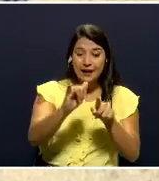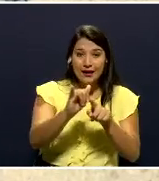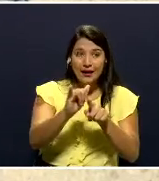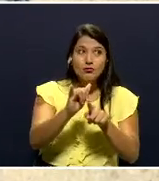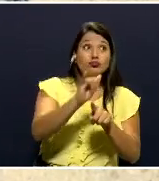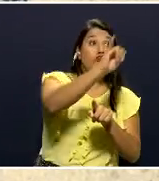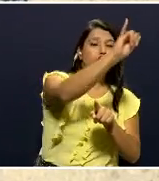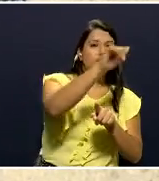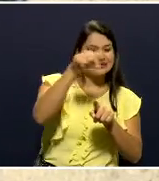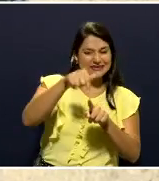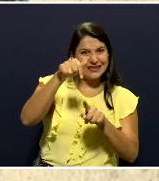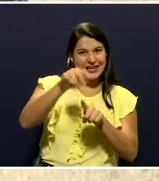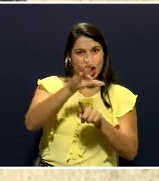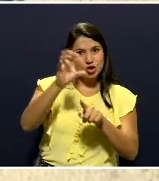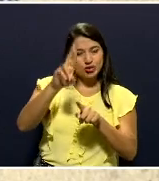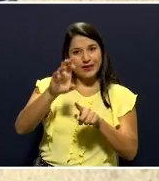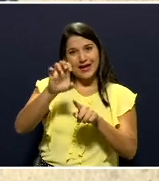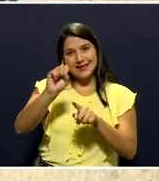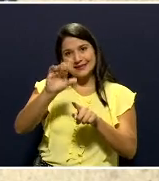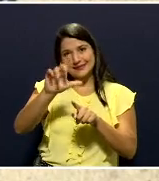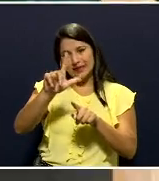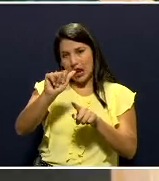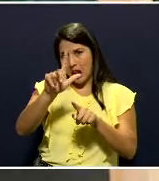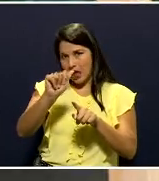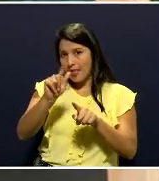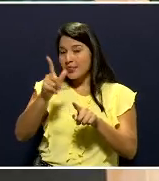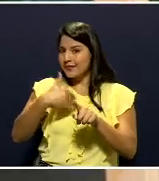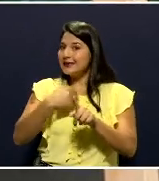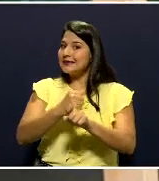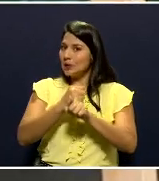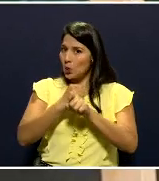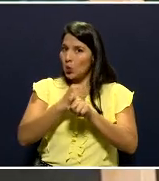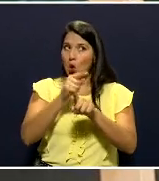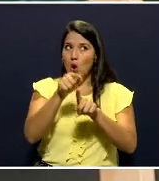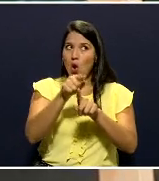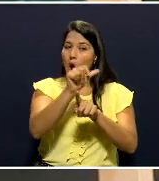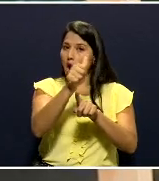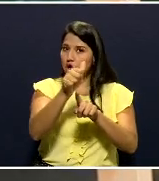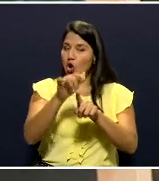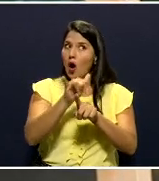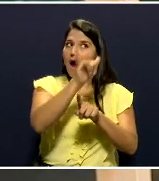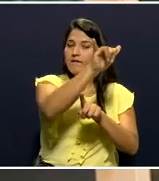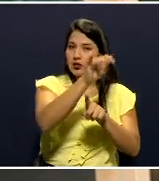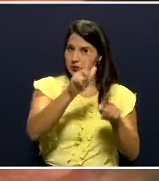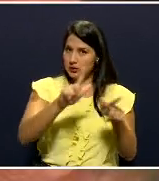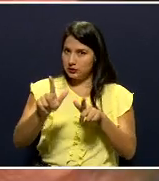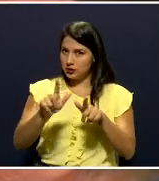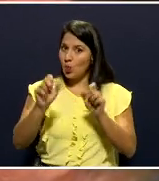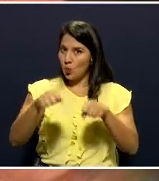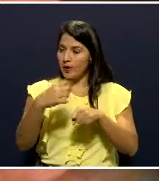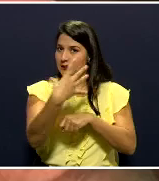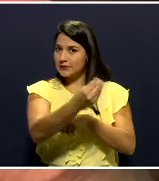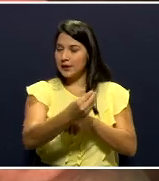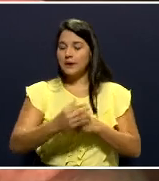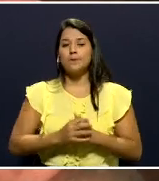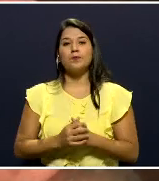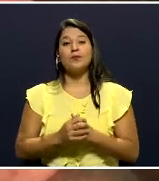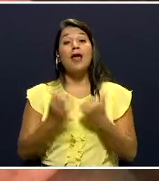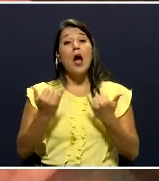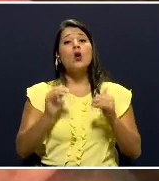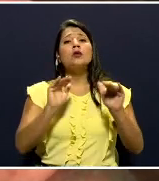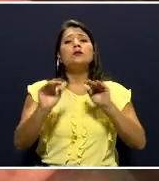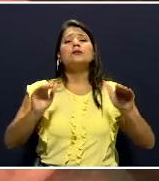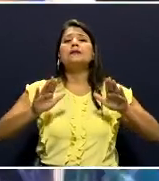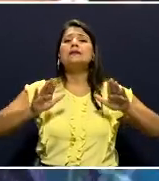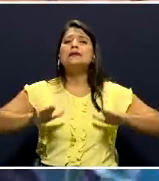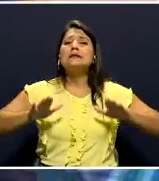se encuentra en este momento que la conexión existe. Por otra parte, el ministro de Agricultura y Ganadería, Renato Alvarado, hizo un llamado a la